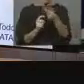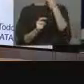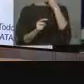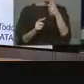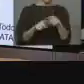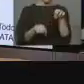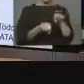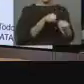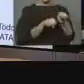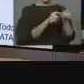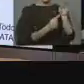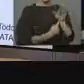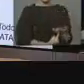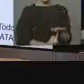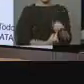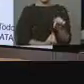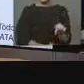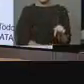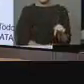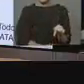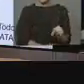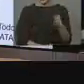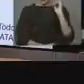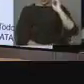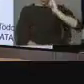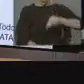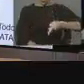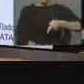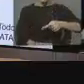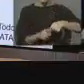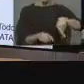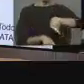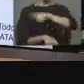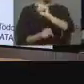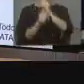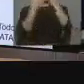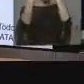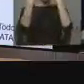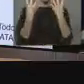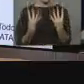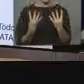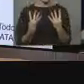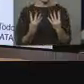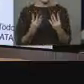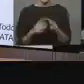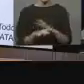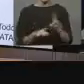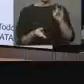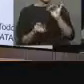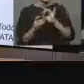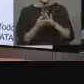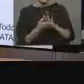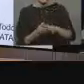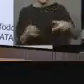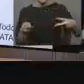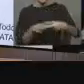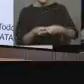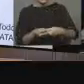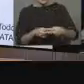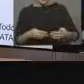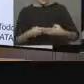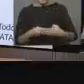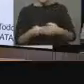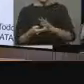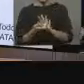discriminadora y fundamentalista que las obliga, su pena de cárcel, a llevar a término todo embarazo y en cualquier